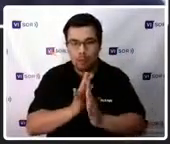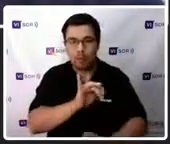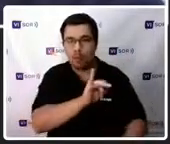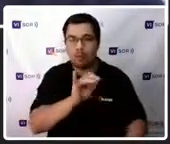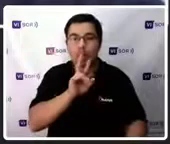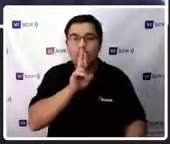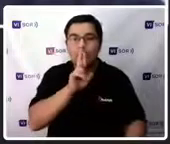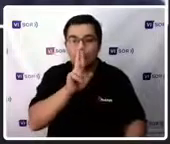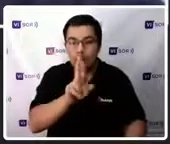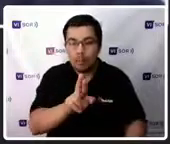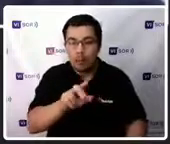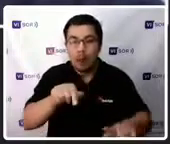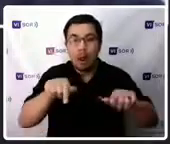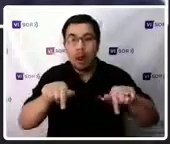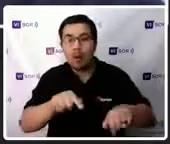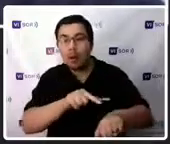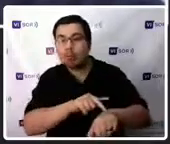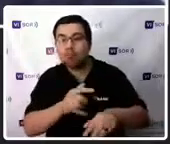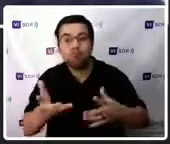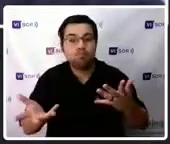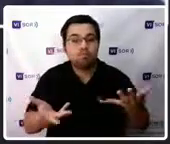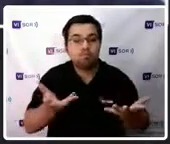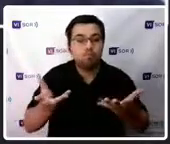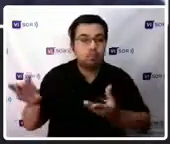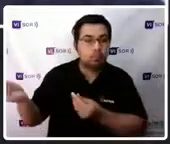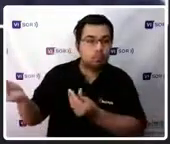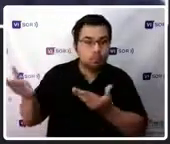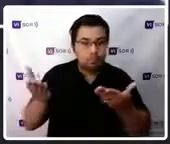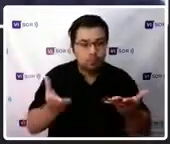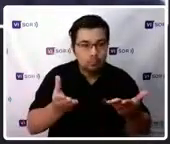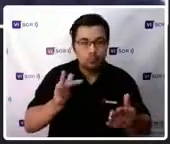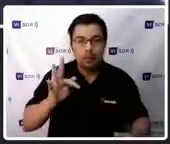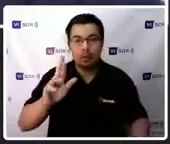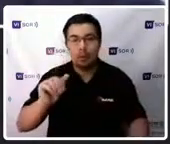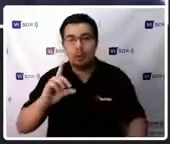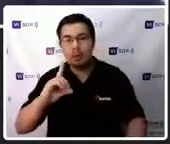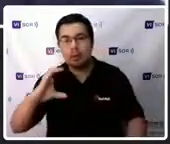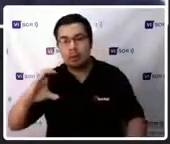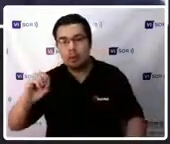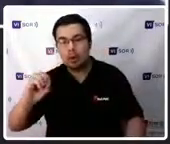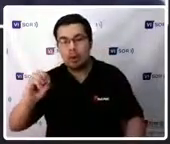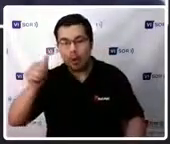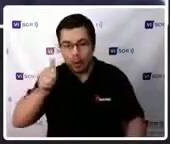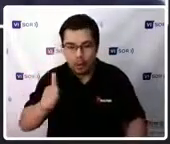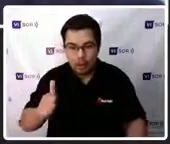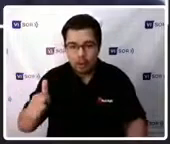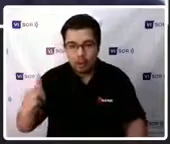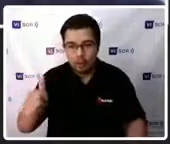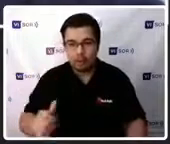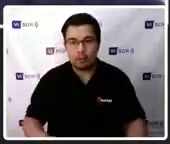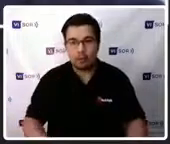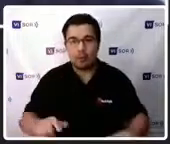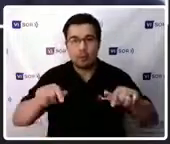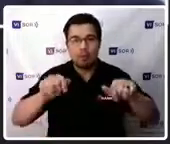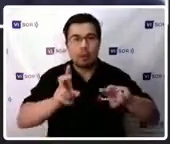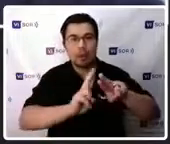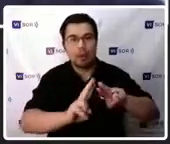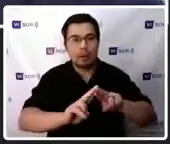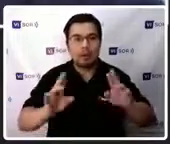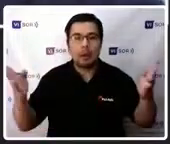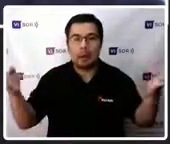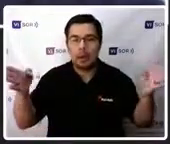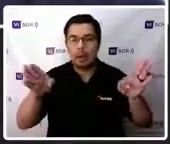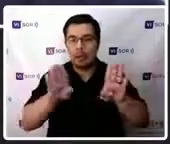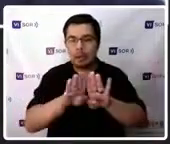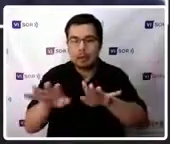tanto, ¿no es cierto?, vamos a darle el pase a Francisco, ¿no es cierto?, Santa María, quien es el director para hacer el cierre de esta actividad. Y la verdad es que,